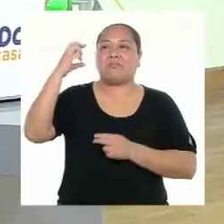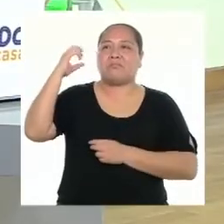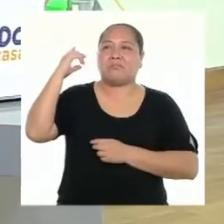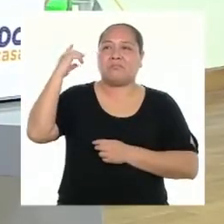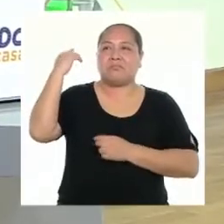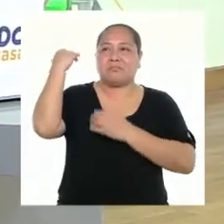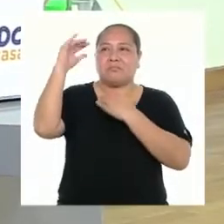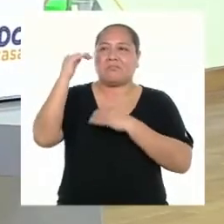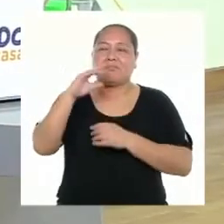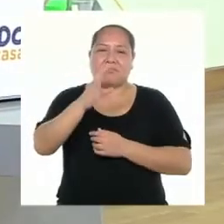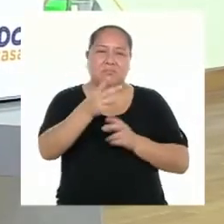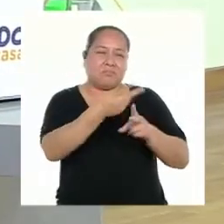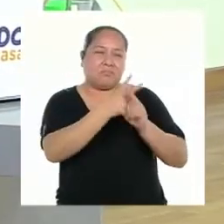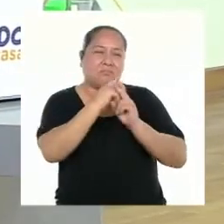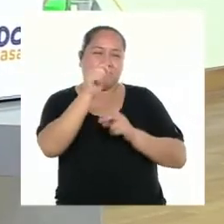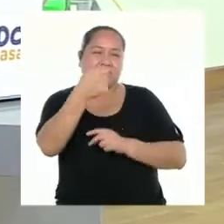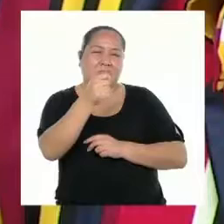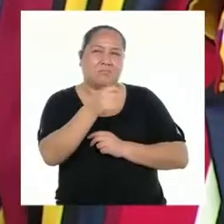llave espacio-temporal?